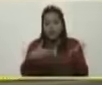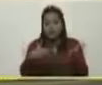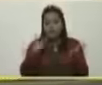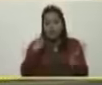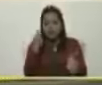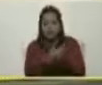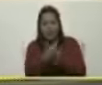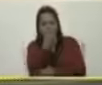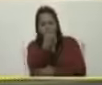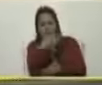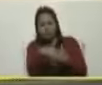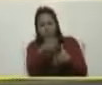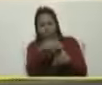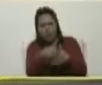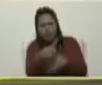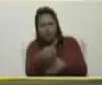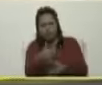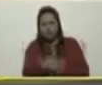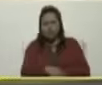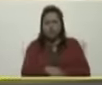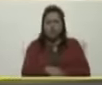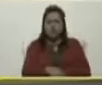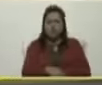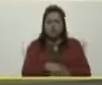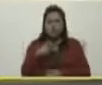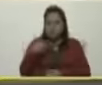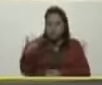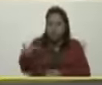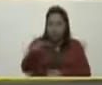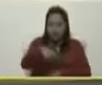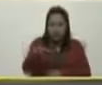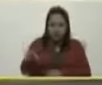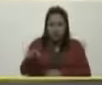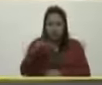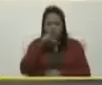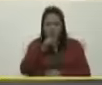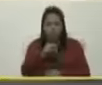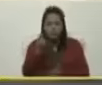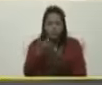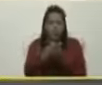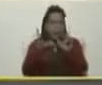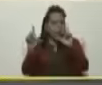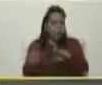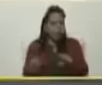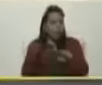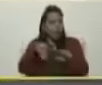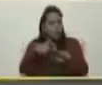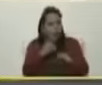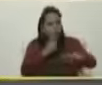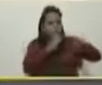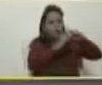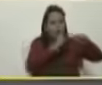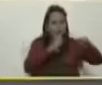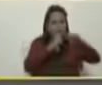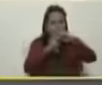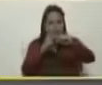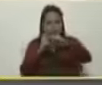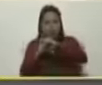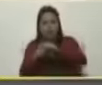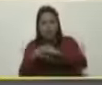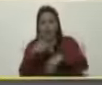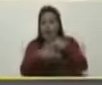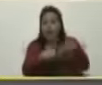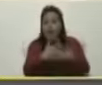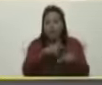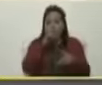$1, 1.2. Bueno, dejárselo a nuestra gente, pollo vivo a precio y costo, y que pueda beneficiar en cada camada, cada saque de pollo